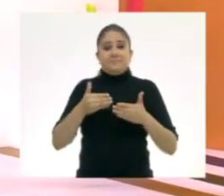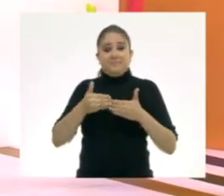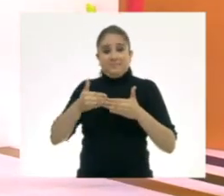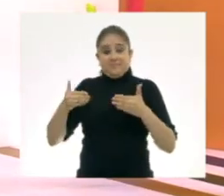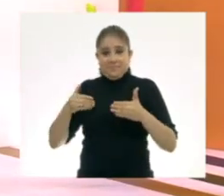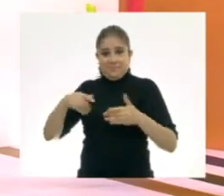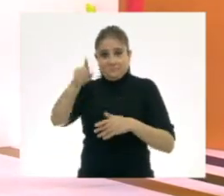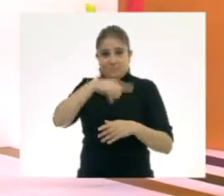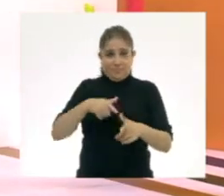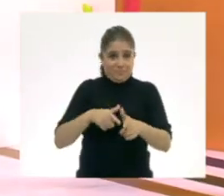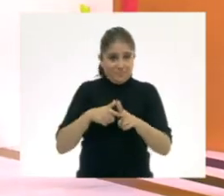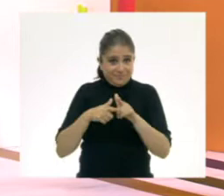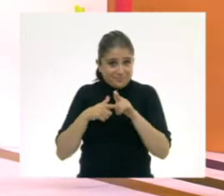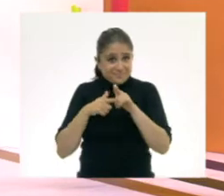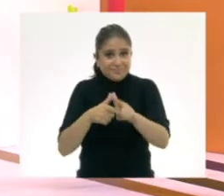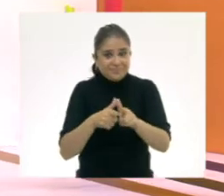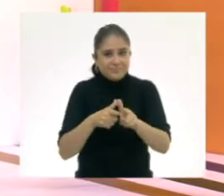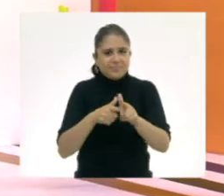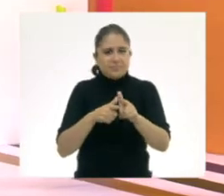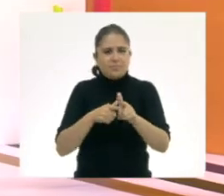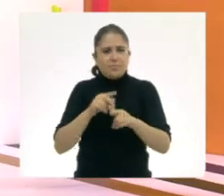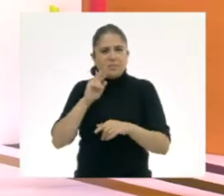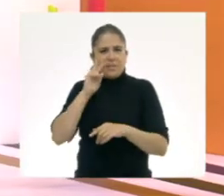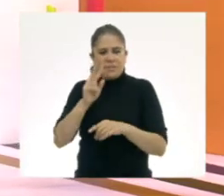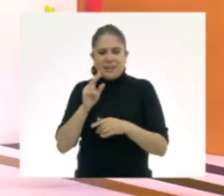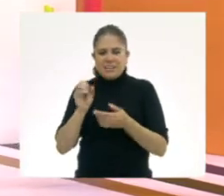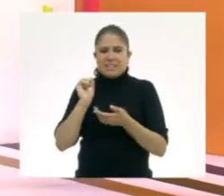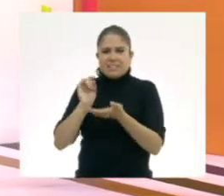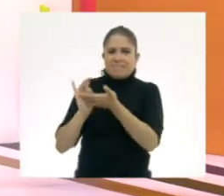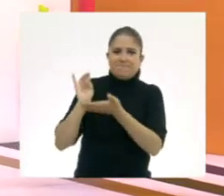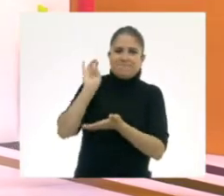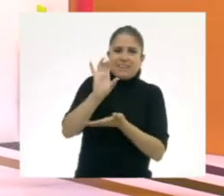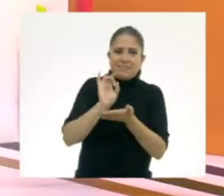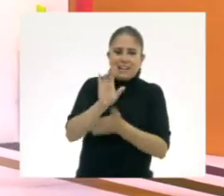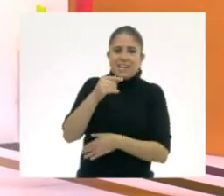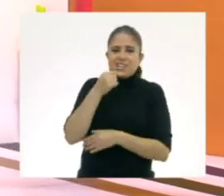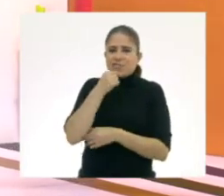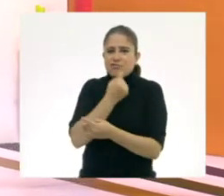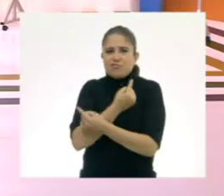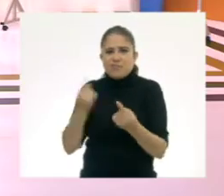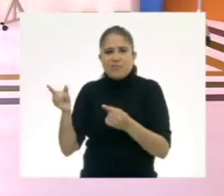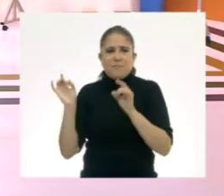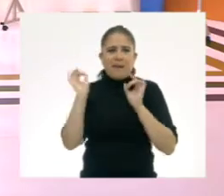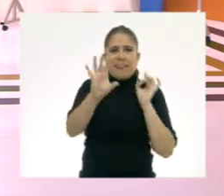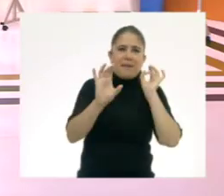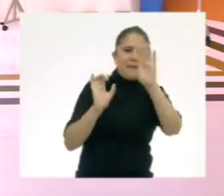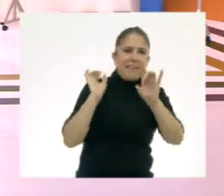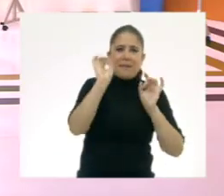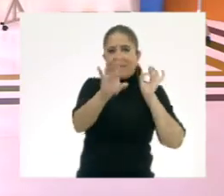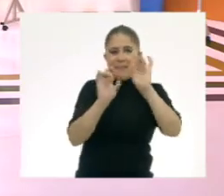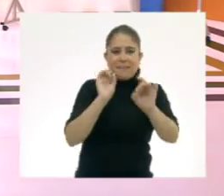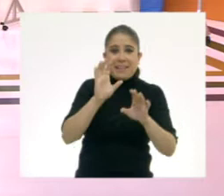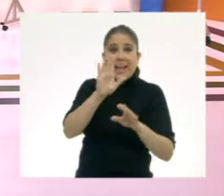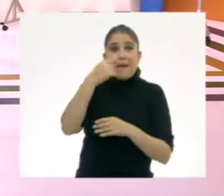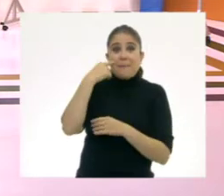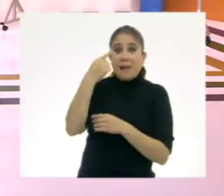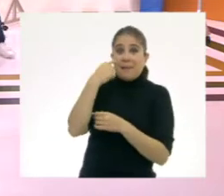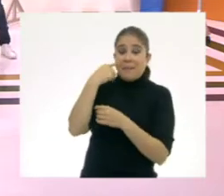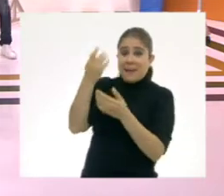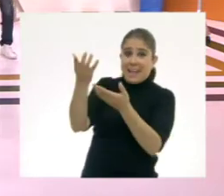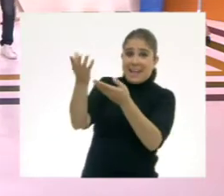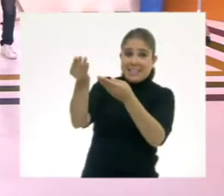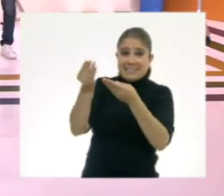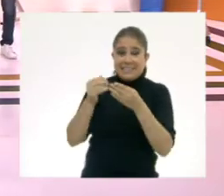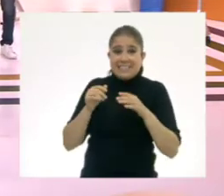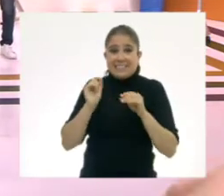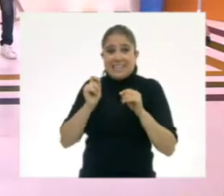de seguir, vamos a ver unos mensajes de los niños y niñas de México. ¿Sí? ¡Ay, nos van a traer mensajes! Mira, mira, ahí viene. Ahí